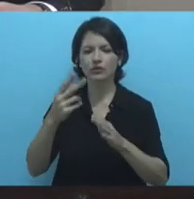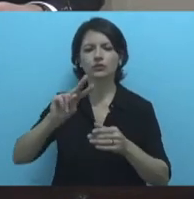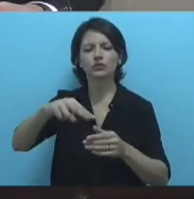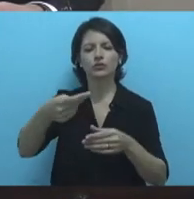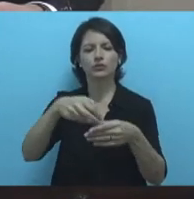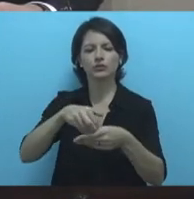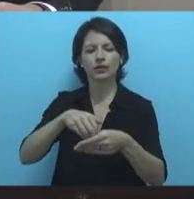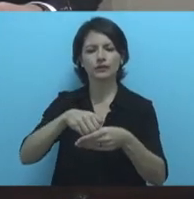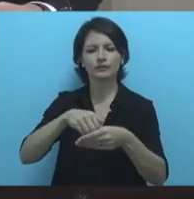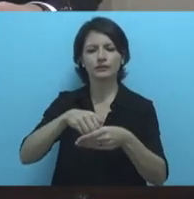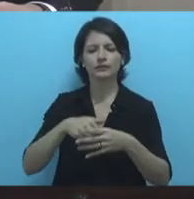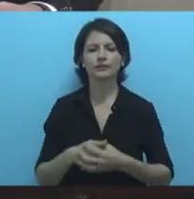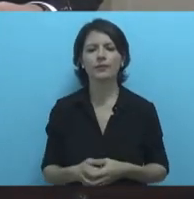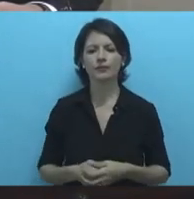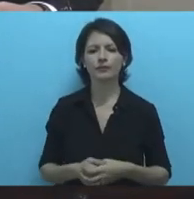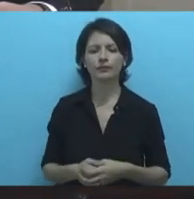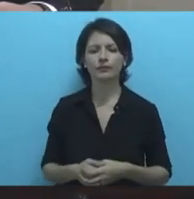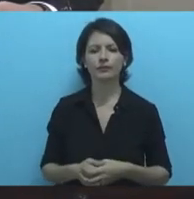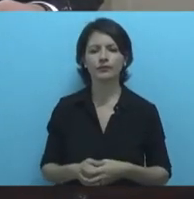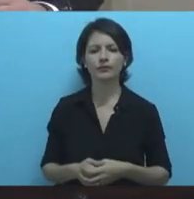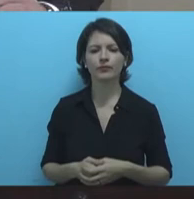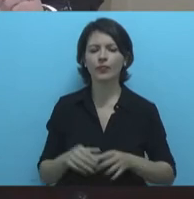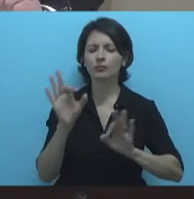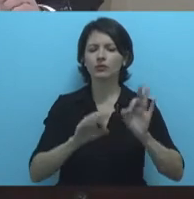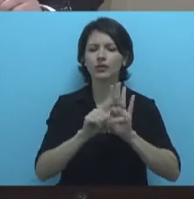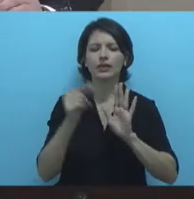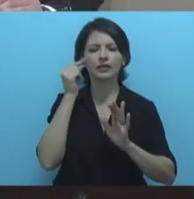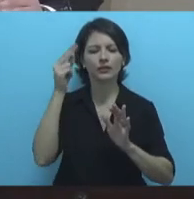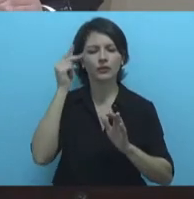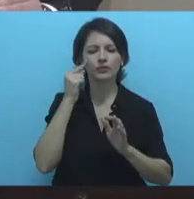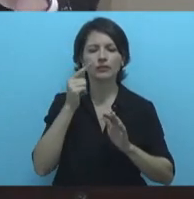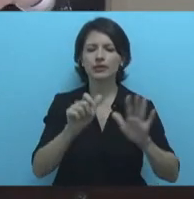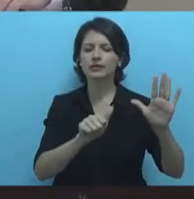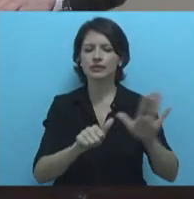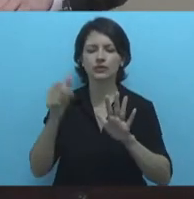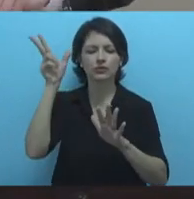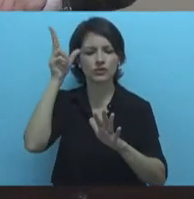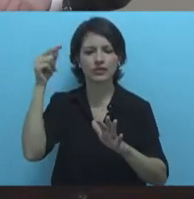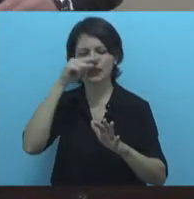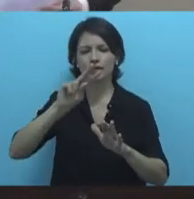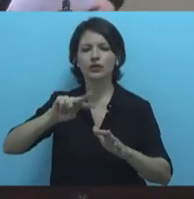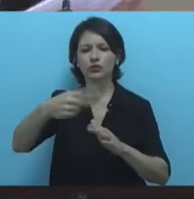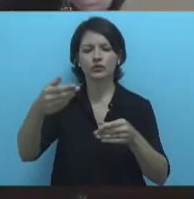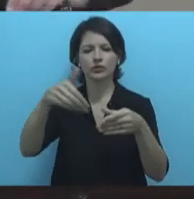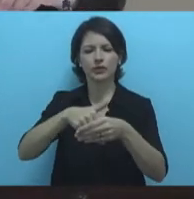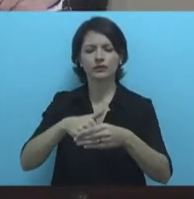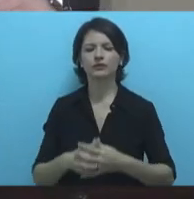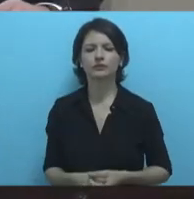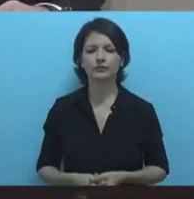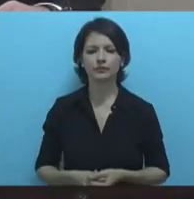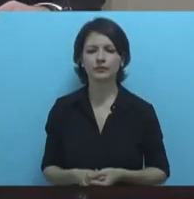sesiones el punto 41 proyecto de ley 39.687 preferencias para dos sesiones